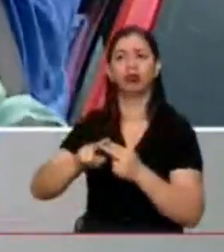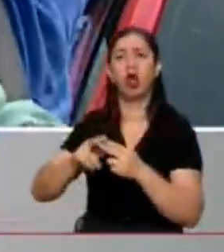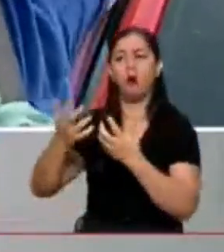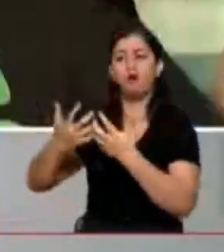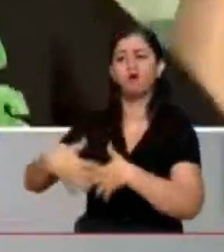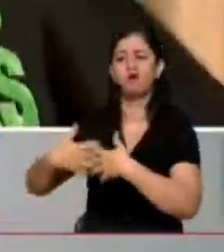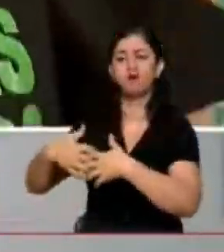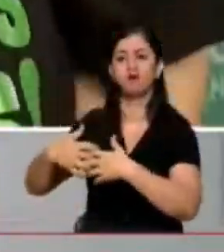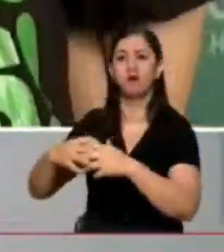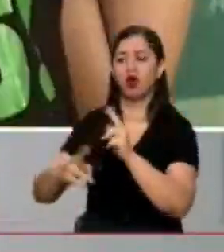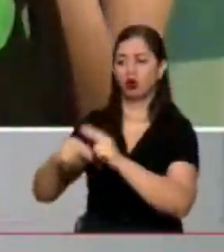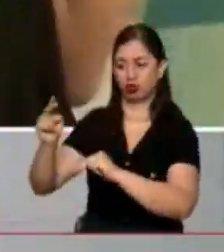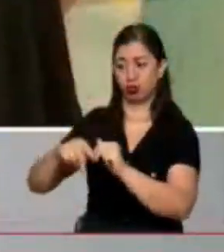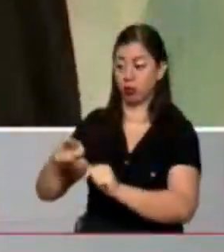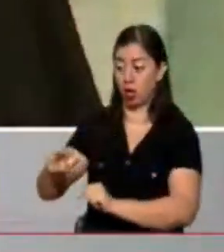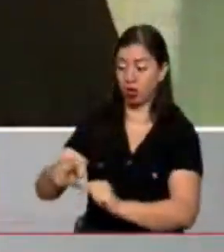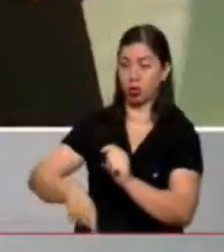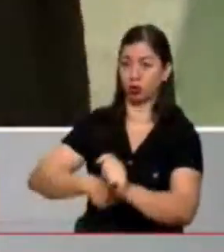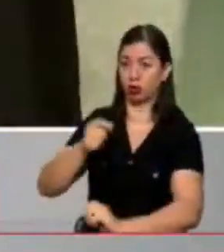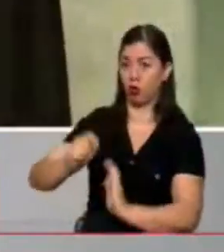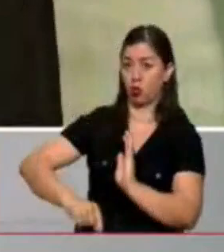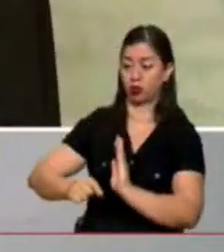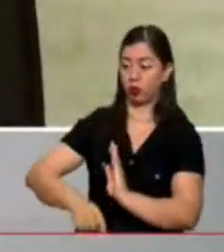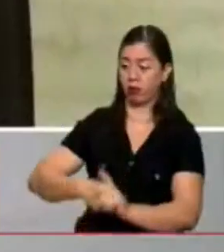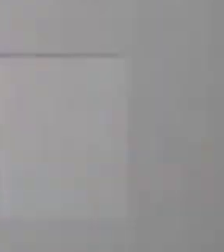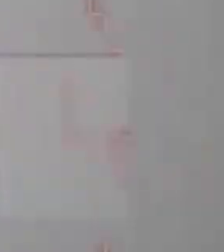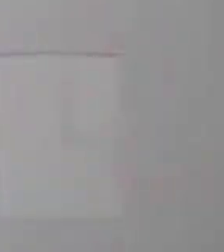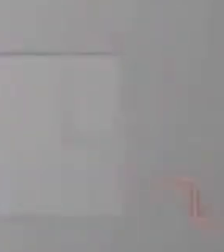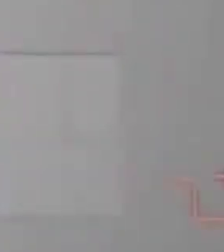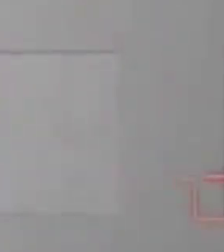que exigió cumplir con sus contratos.